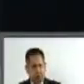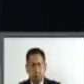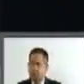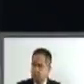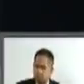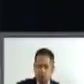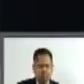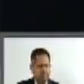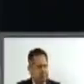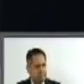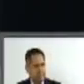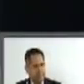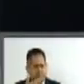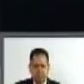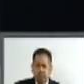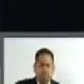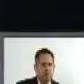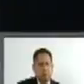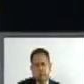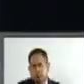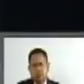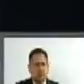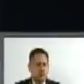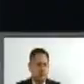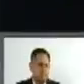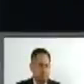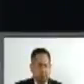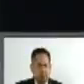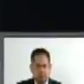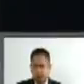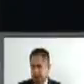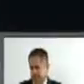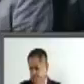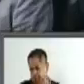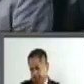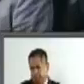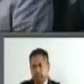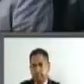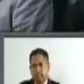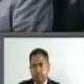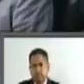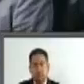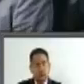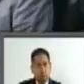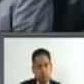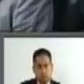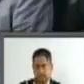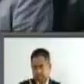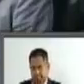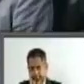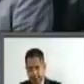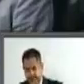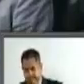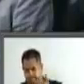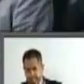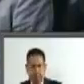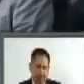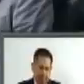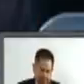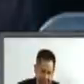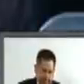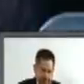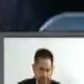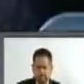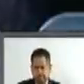ingreso y de vida para la población integrada en América del Norte. Junto con Estados Unidos, hemos avanzado con éxito